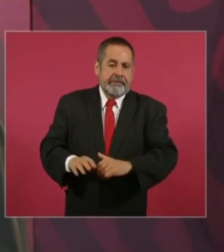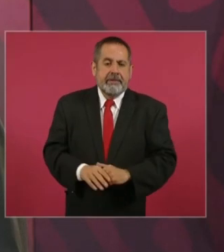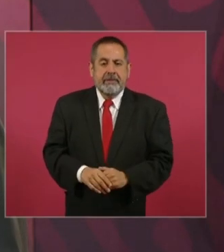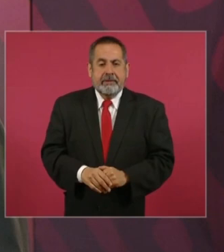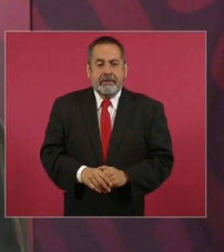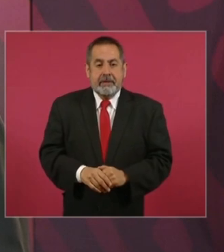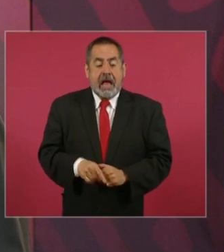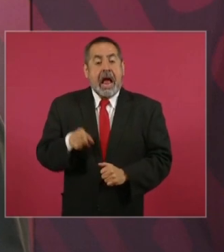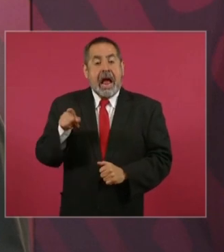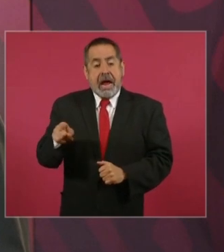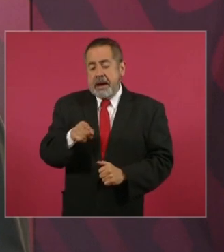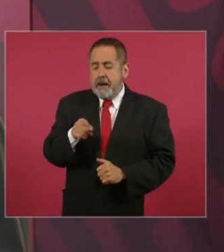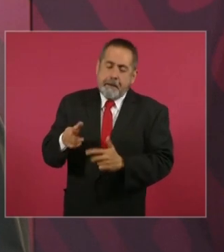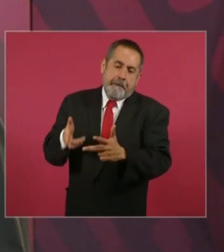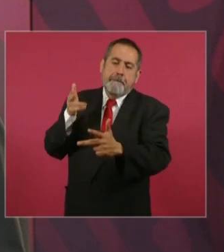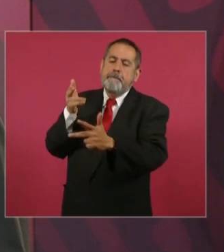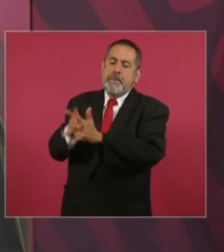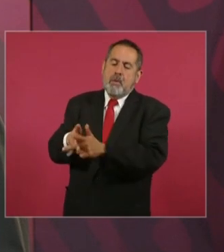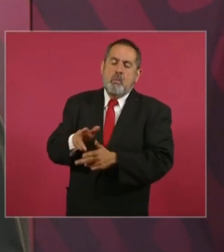y ahí lo matan.